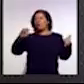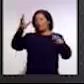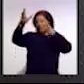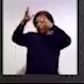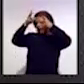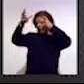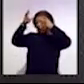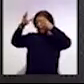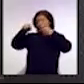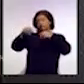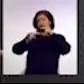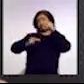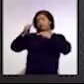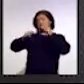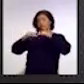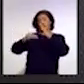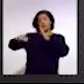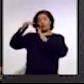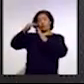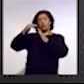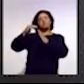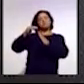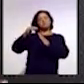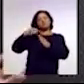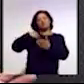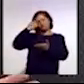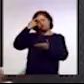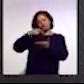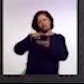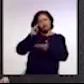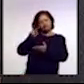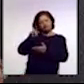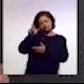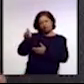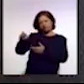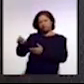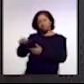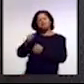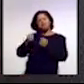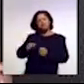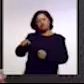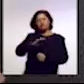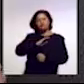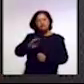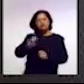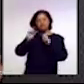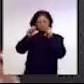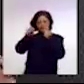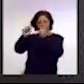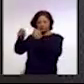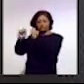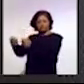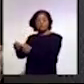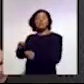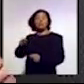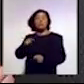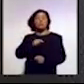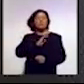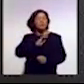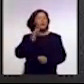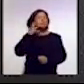están altamente calificados seguramente habrá maneras de reconocimiento y estaremos ya con ellos